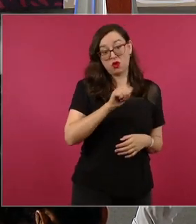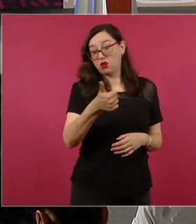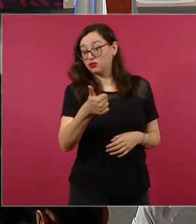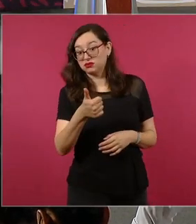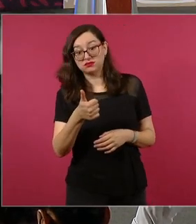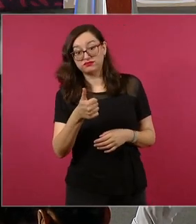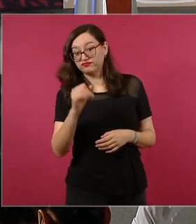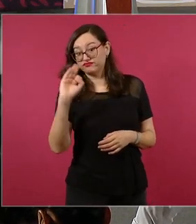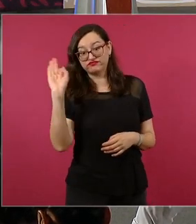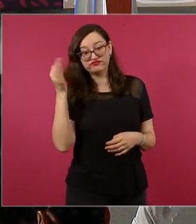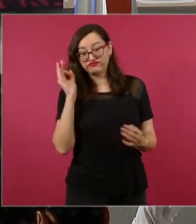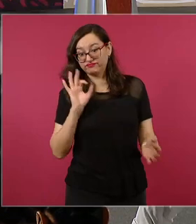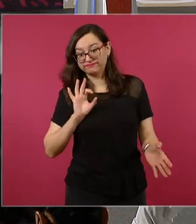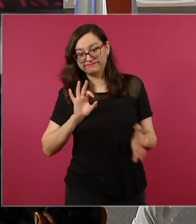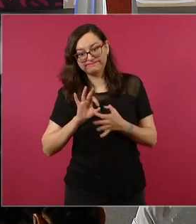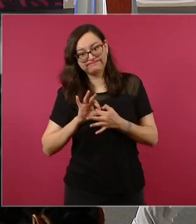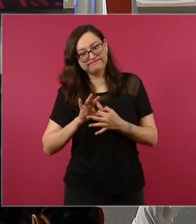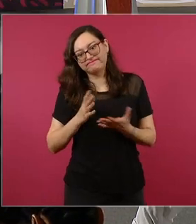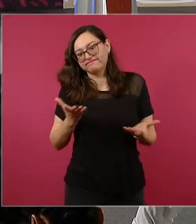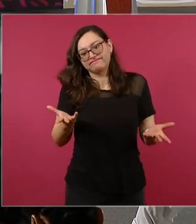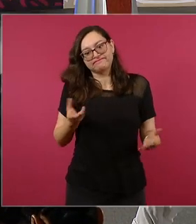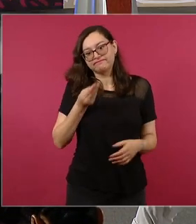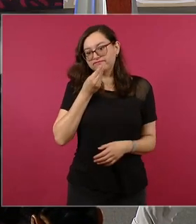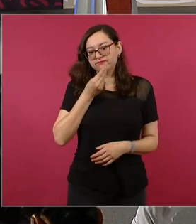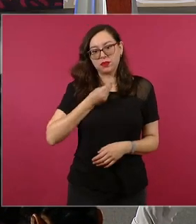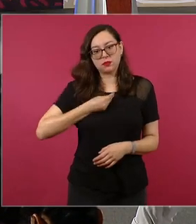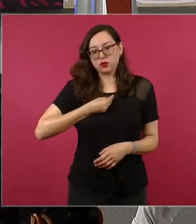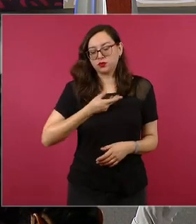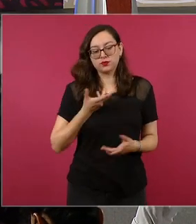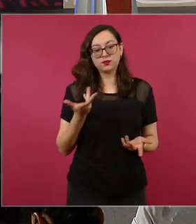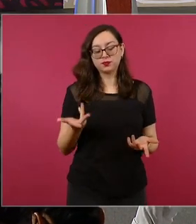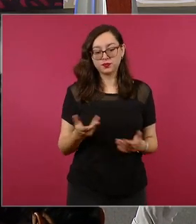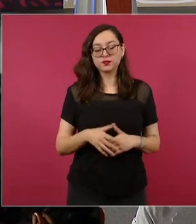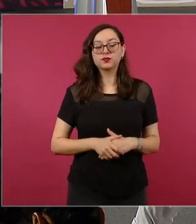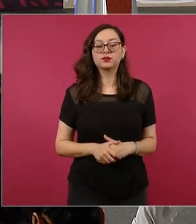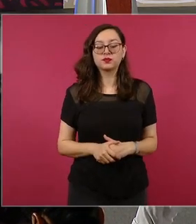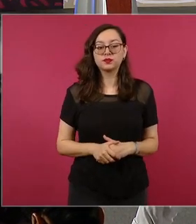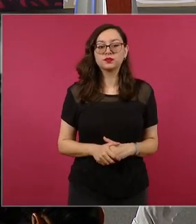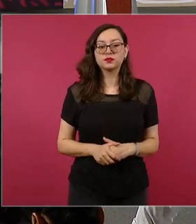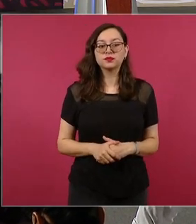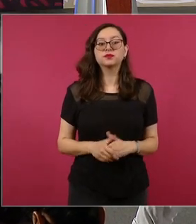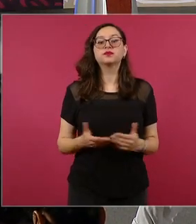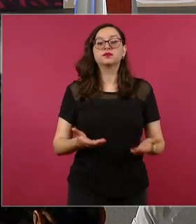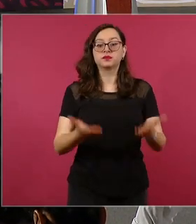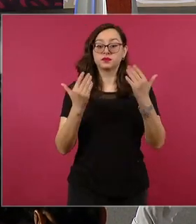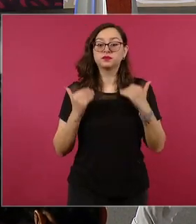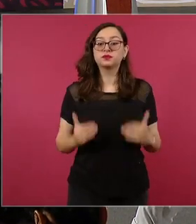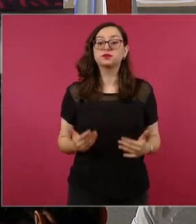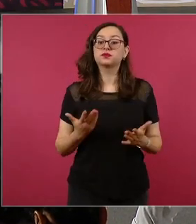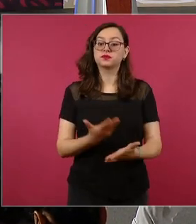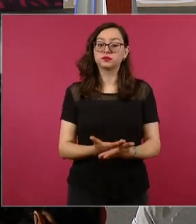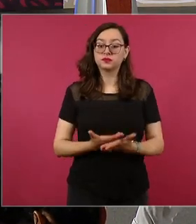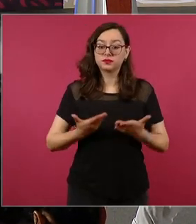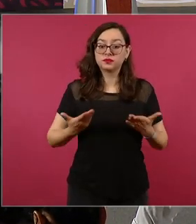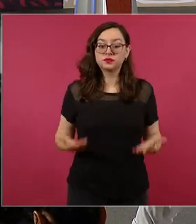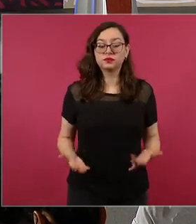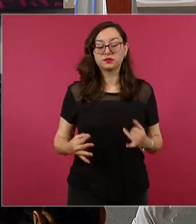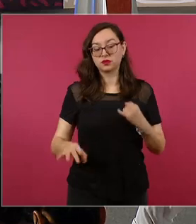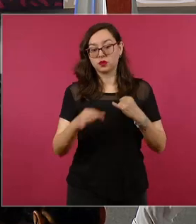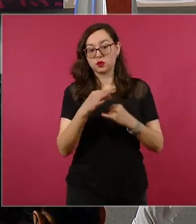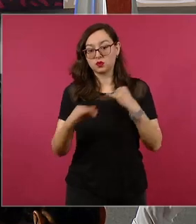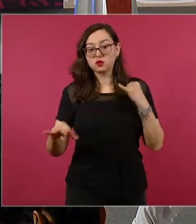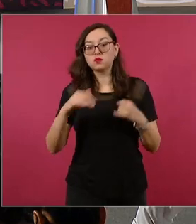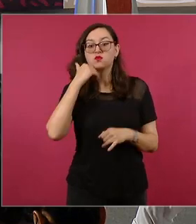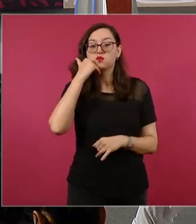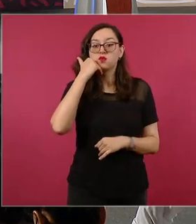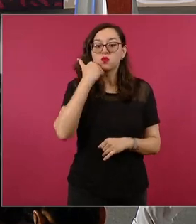los estados federalizados más los que ya existían del programa Coplamar. Y por último, si me permite, señor presidente, quisiéramos